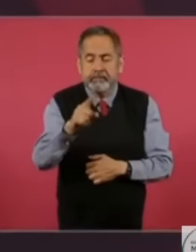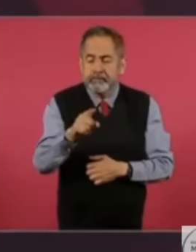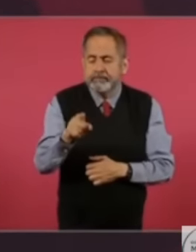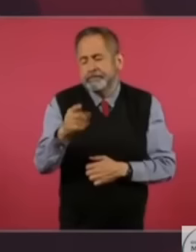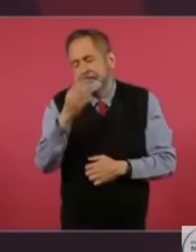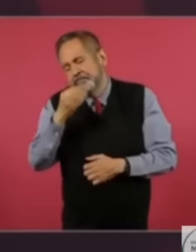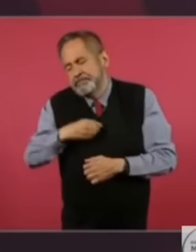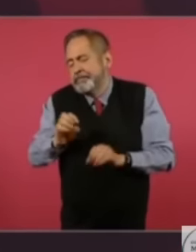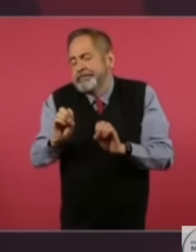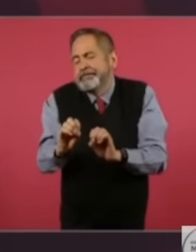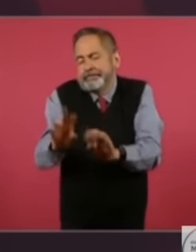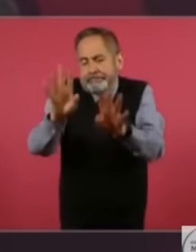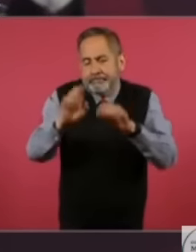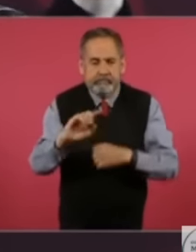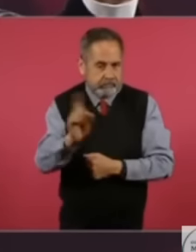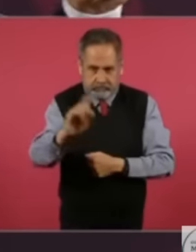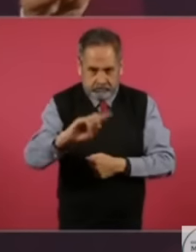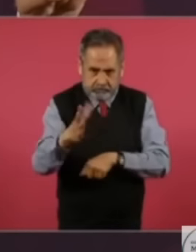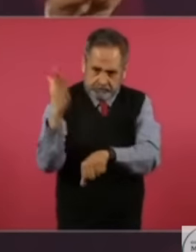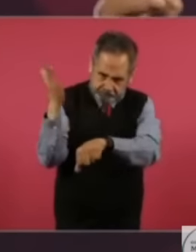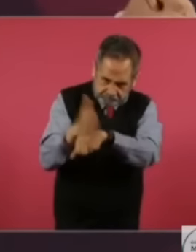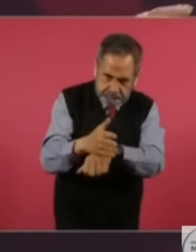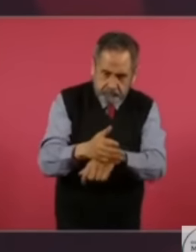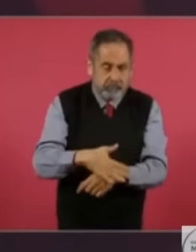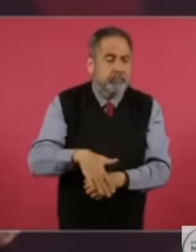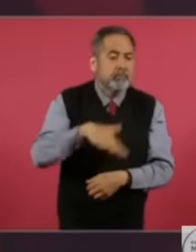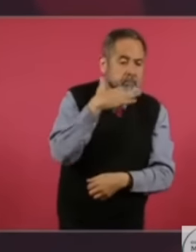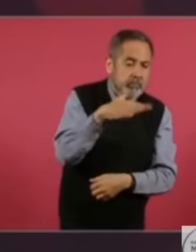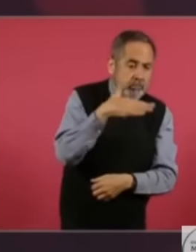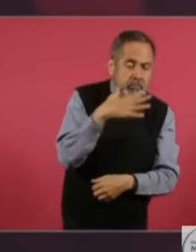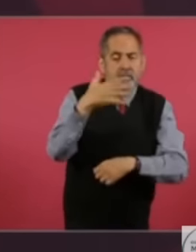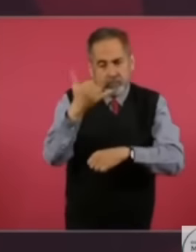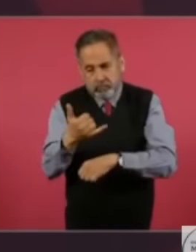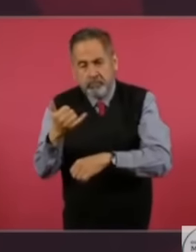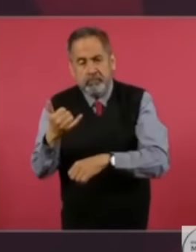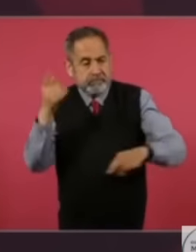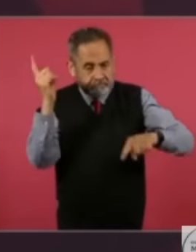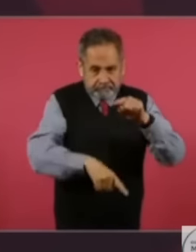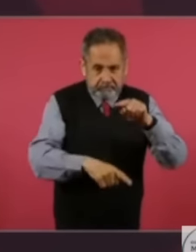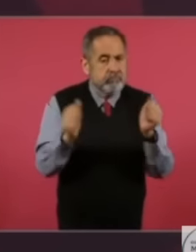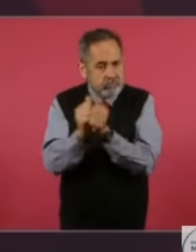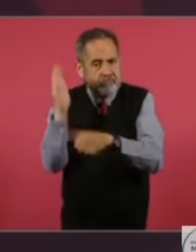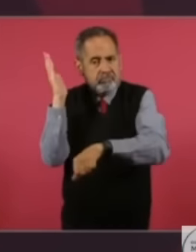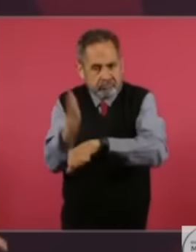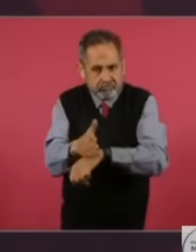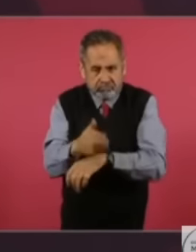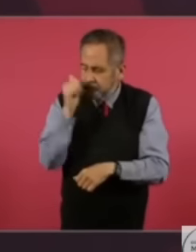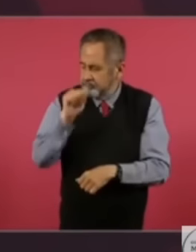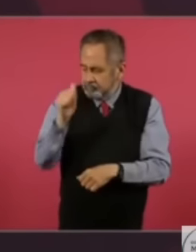impunidad, que van de la mano siempre. Entonces,